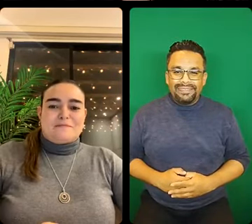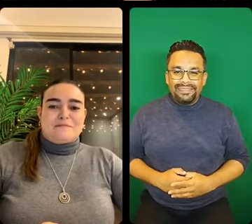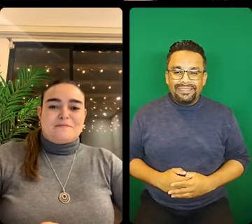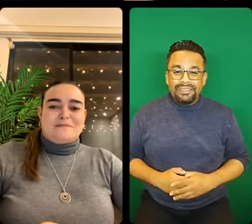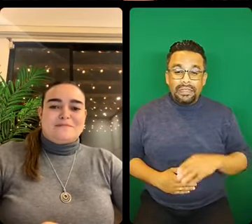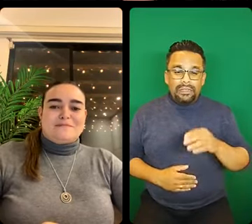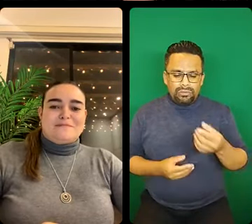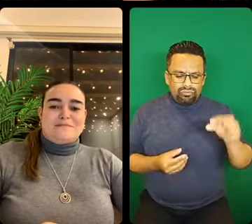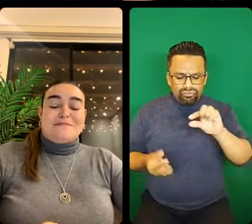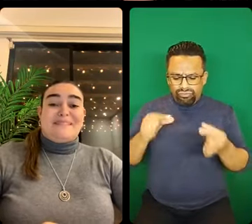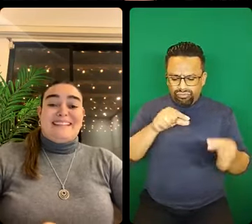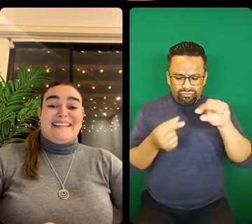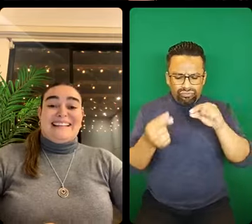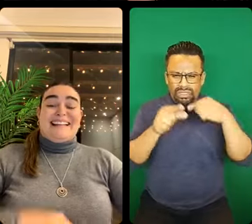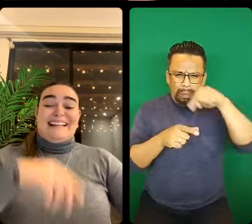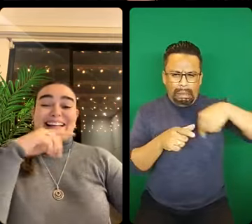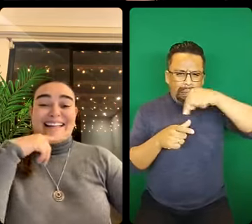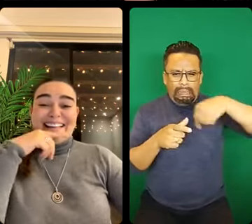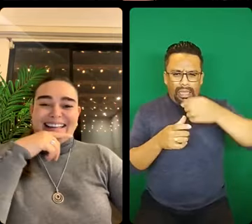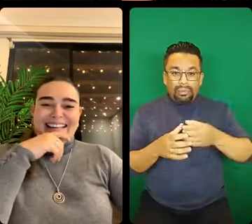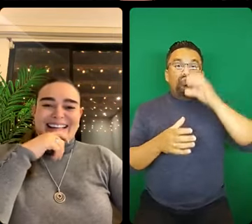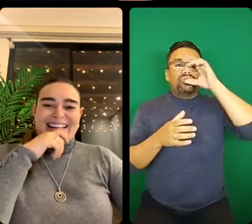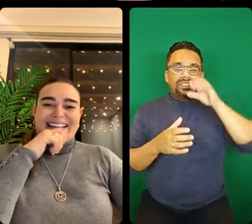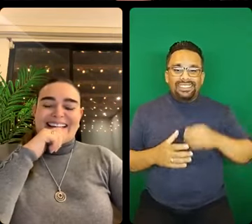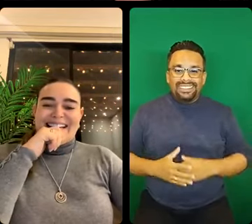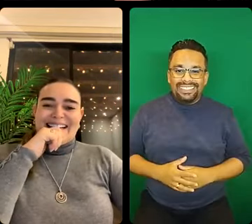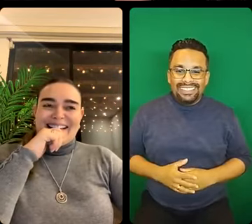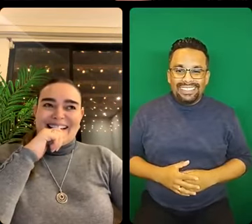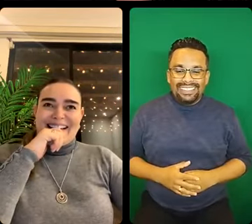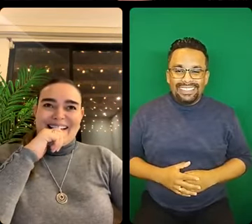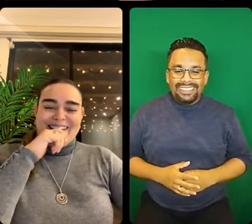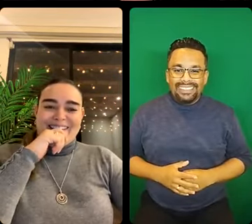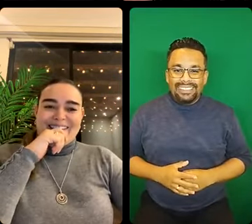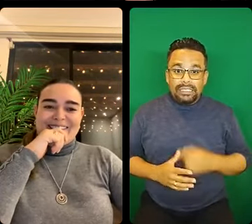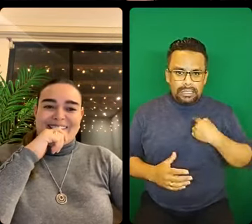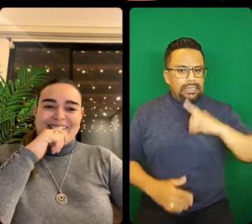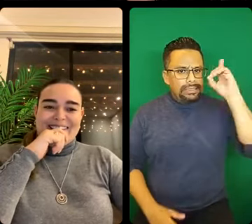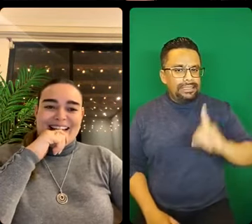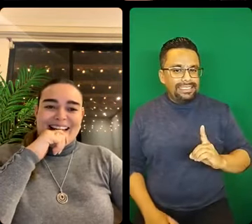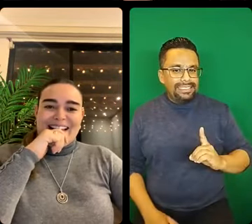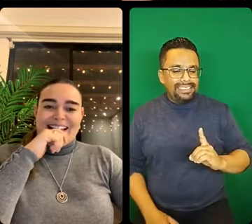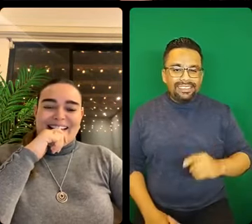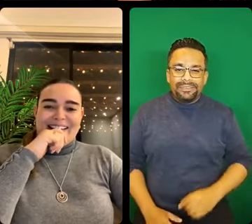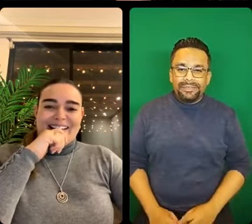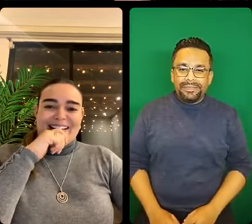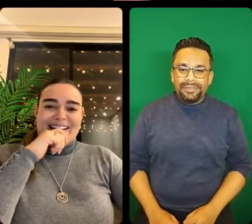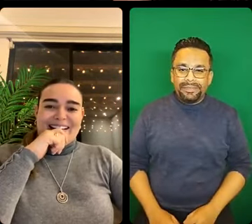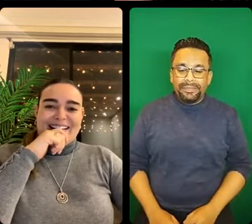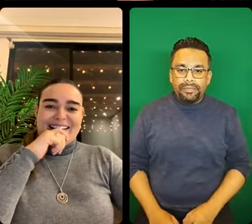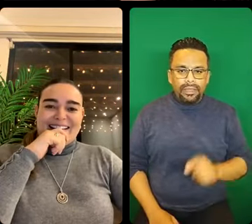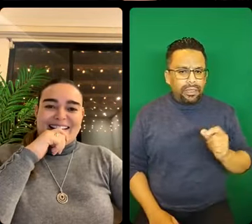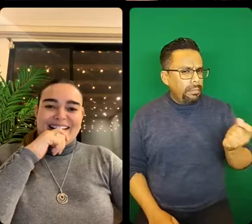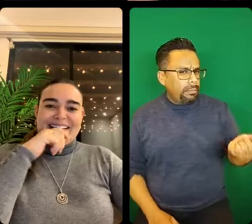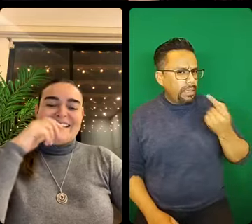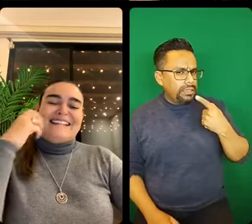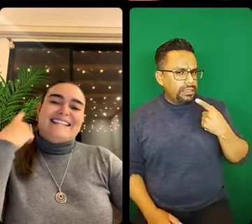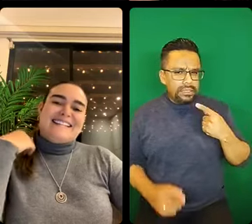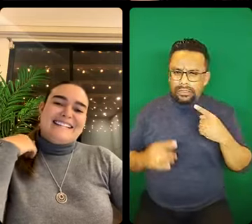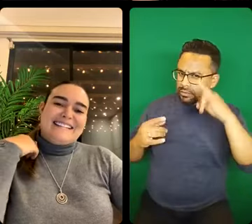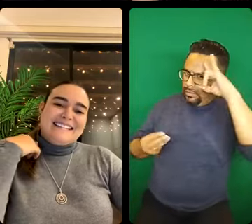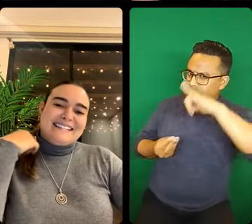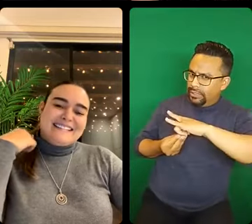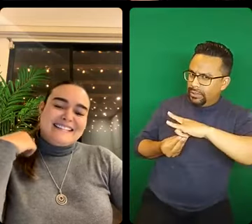Menjurje, Nicolás Caleño, Mi Decisión, Gina Estefanía Ortiz, Mitos y Pastillas, Angie Caterina